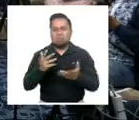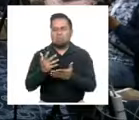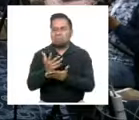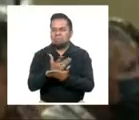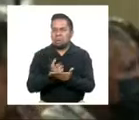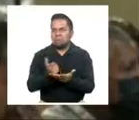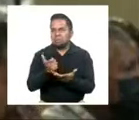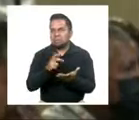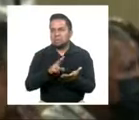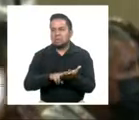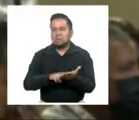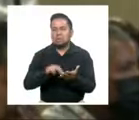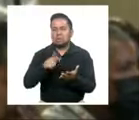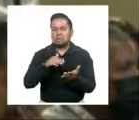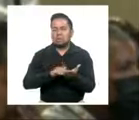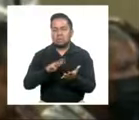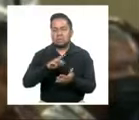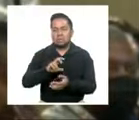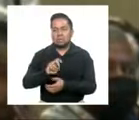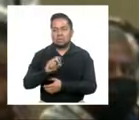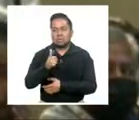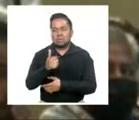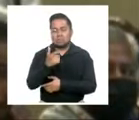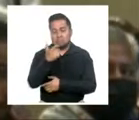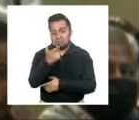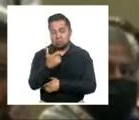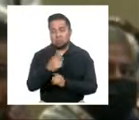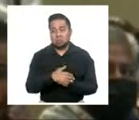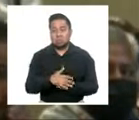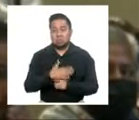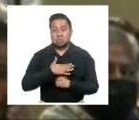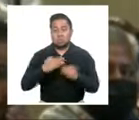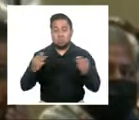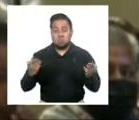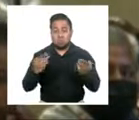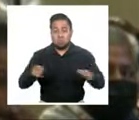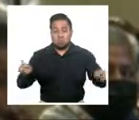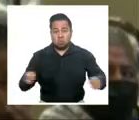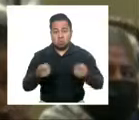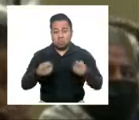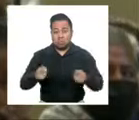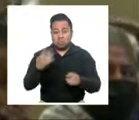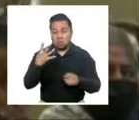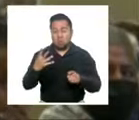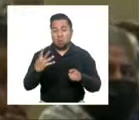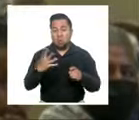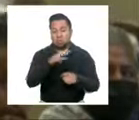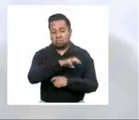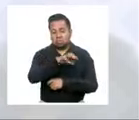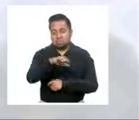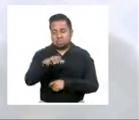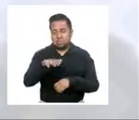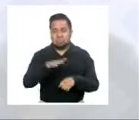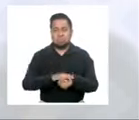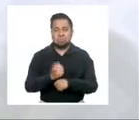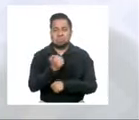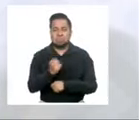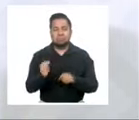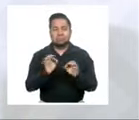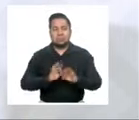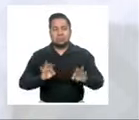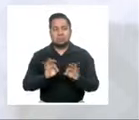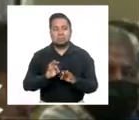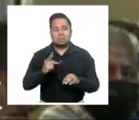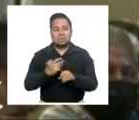en promedio 12,536 pesos. Y nuestros músicos de estas cuatro instituciones educativas, las más importantes tal